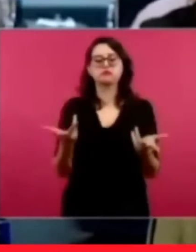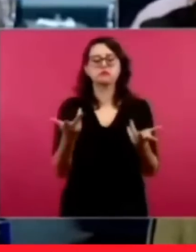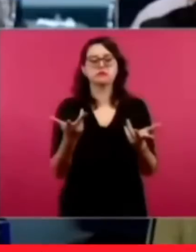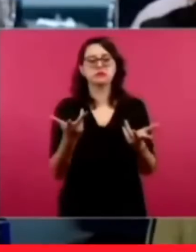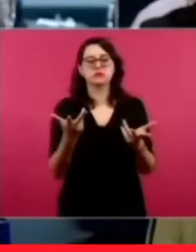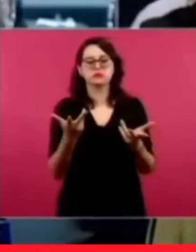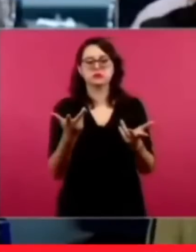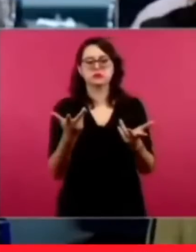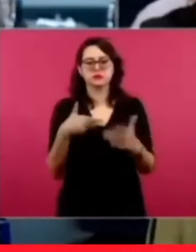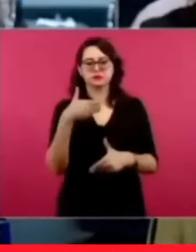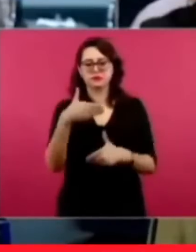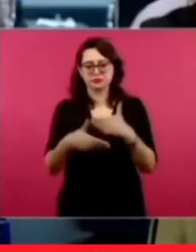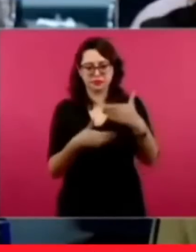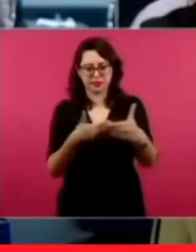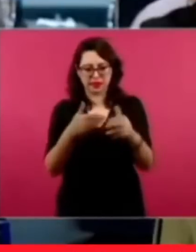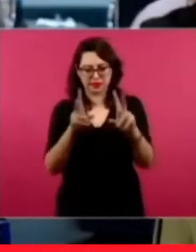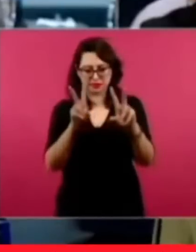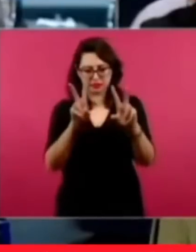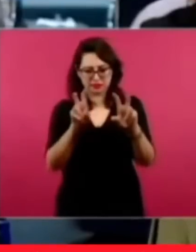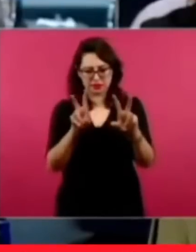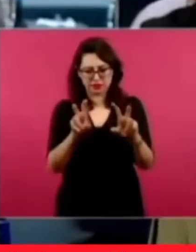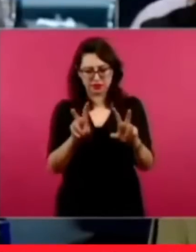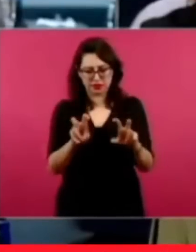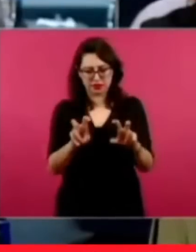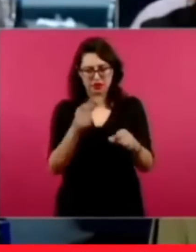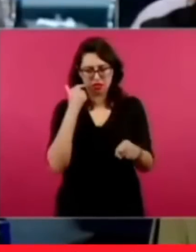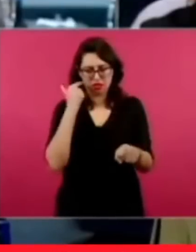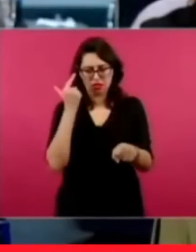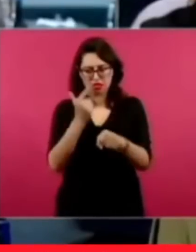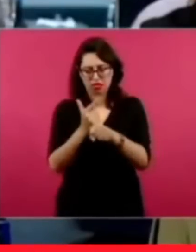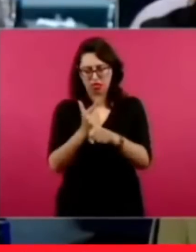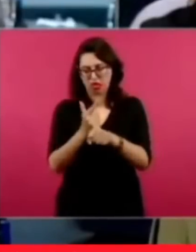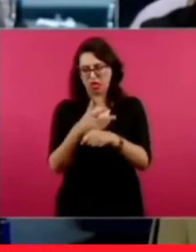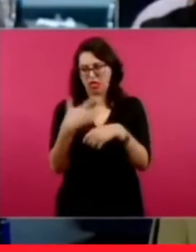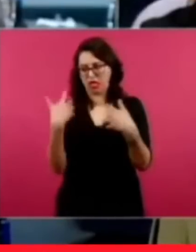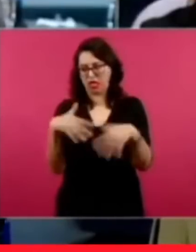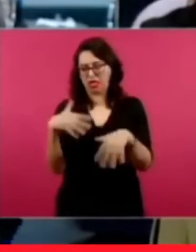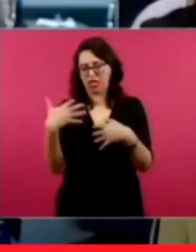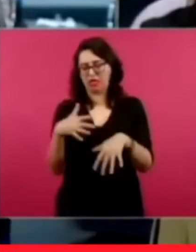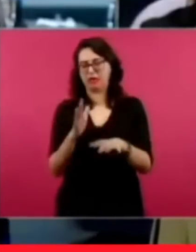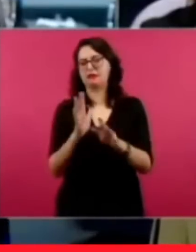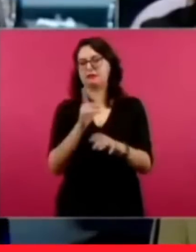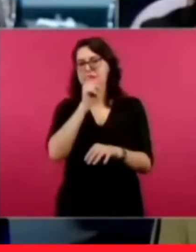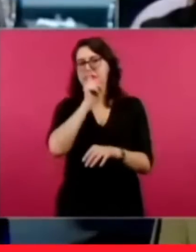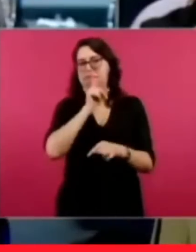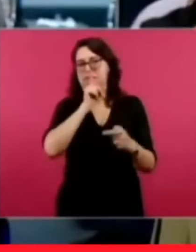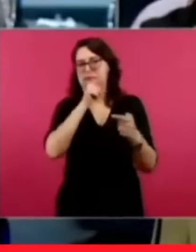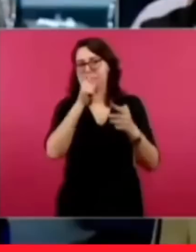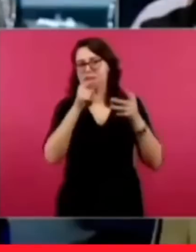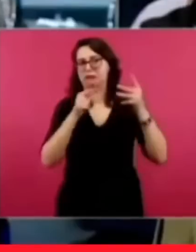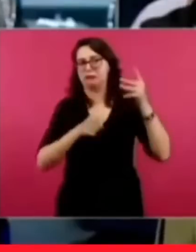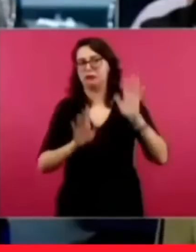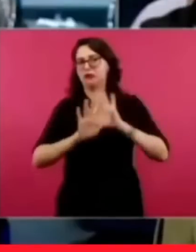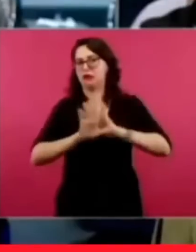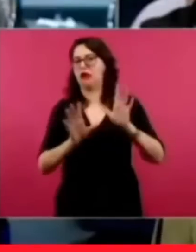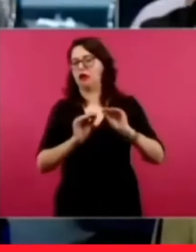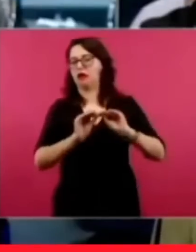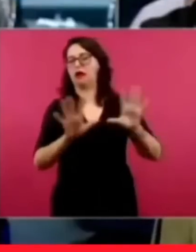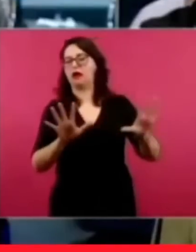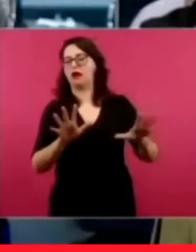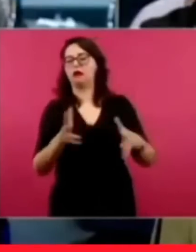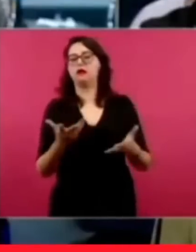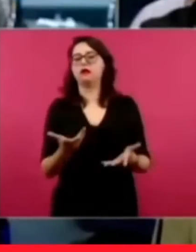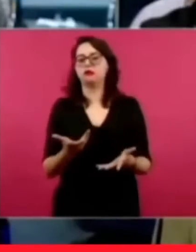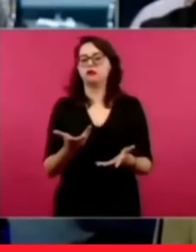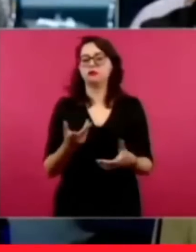claras respecto a ciertos temas ya más concretos, como en el caso de los libros de texto. Son posturas ya más